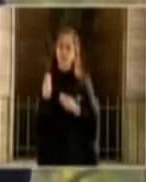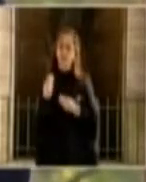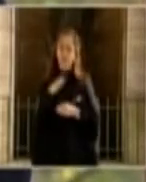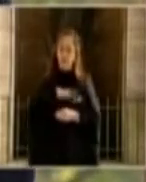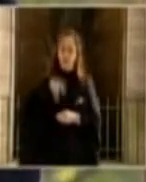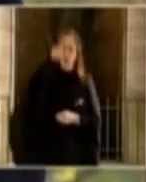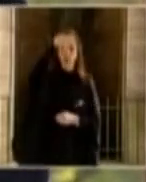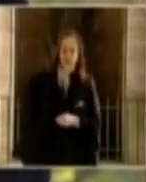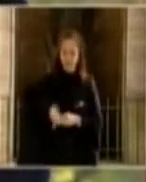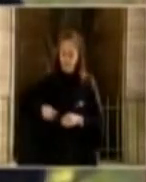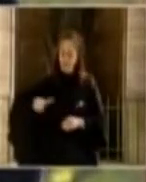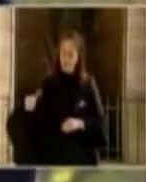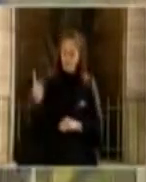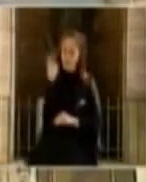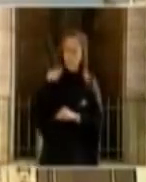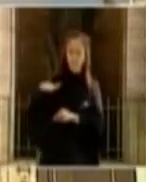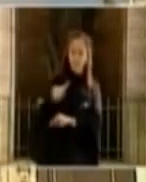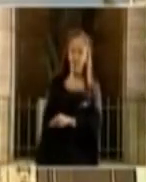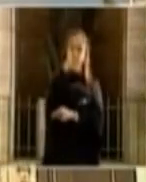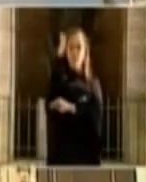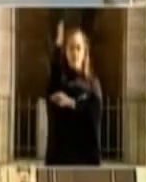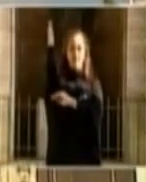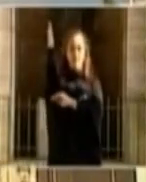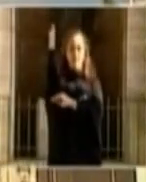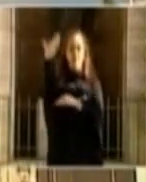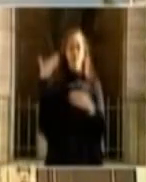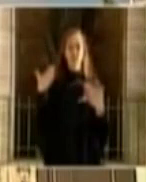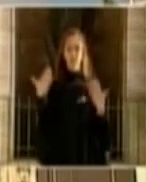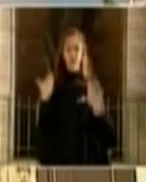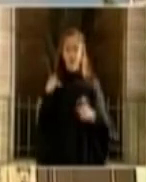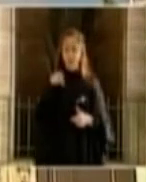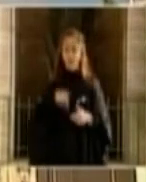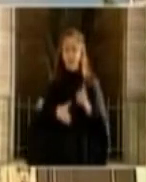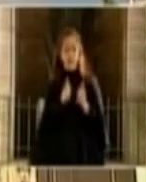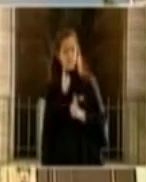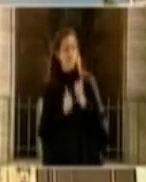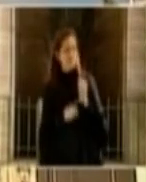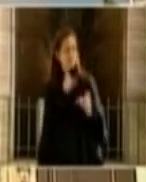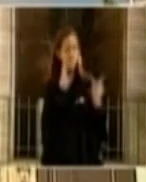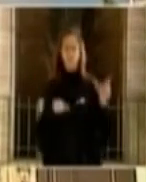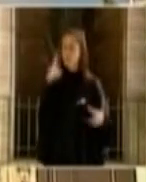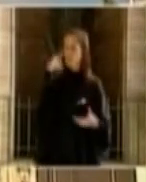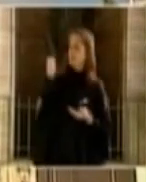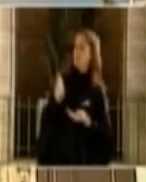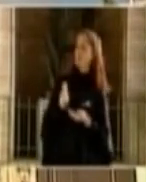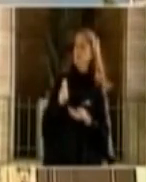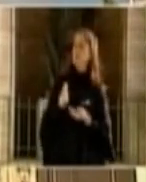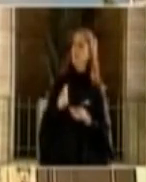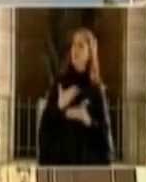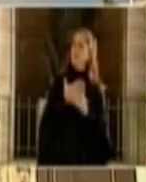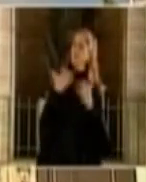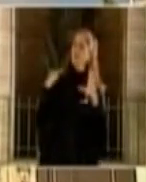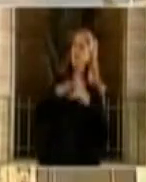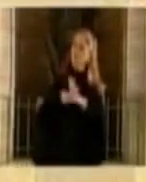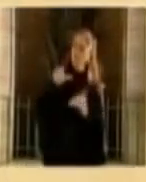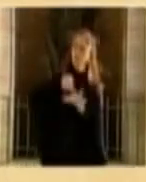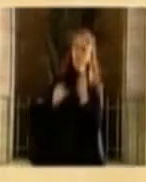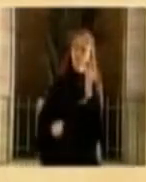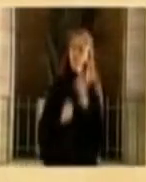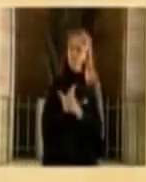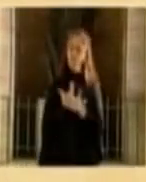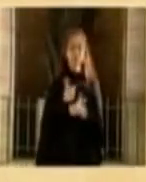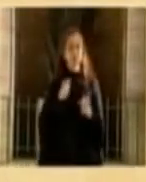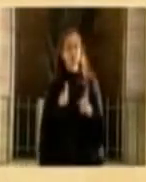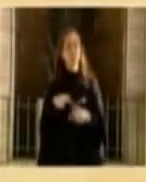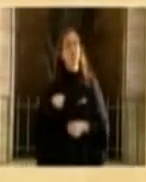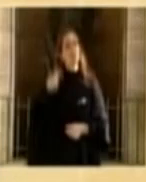acá. A los rosarinos, que no tenemos fundación, nos gusta pensar que ese fue un poco